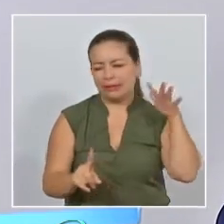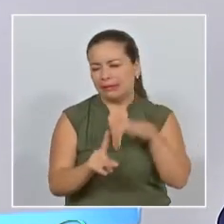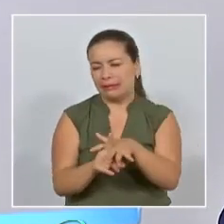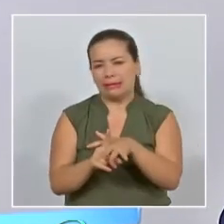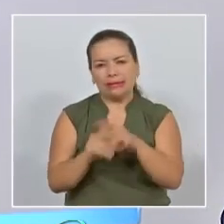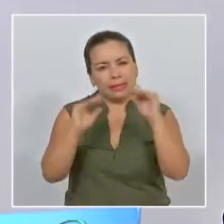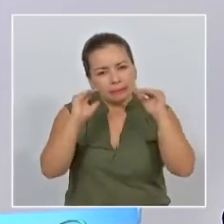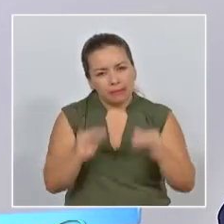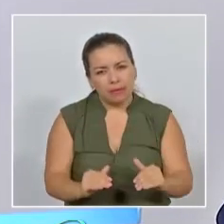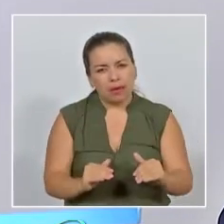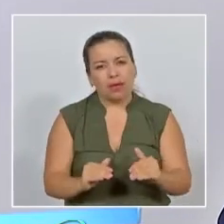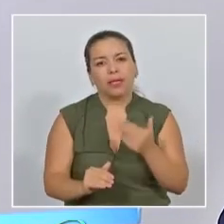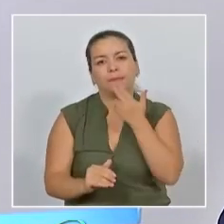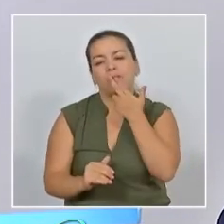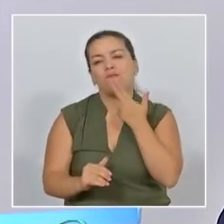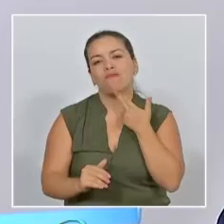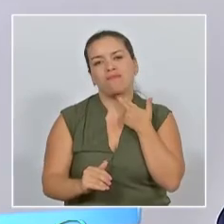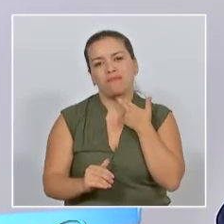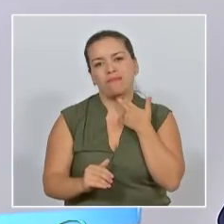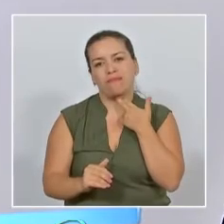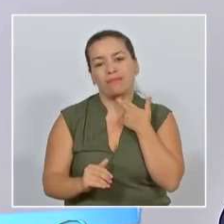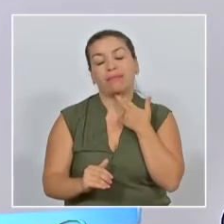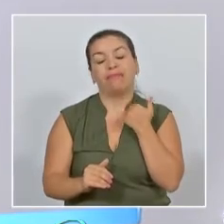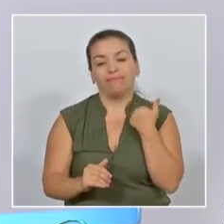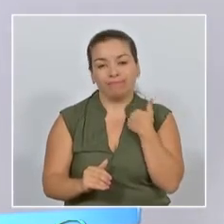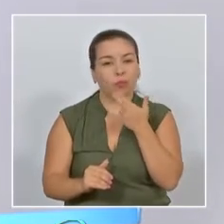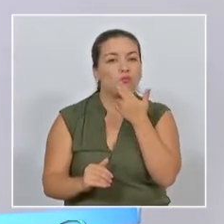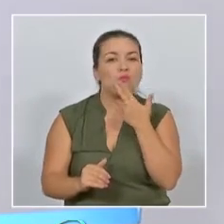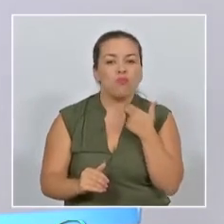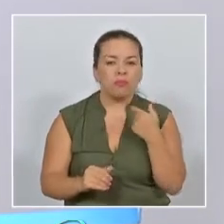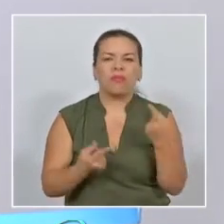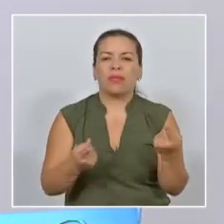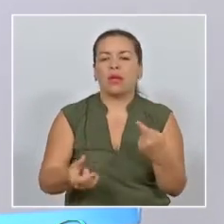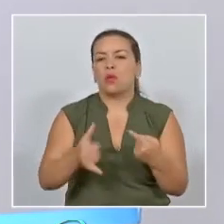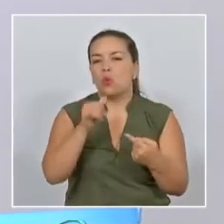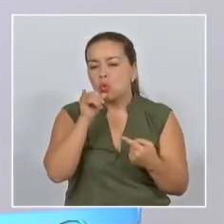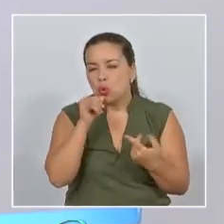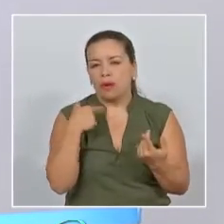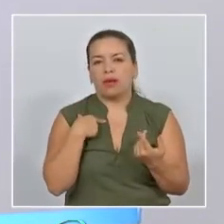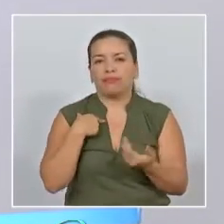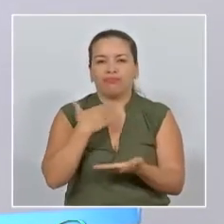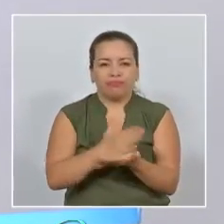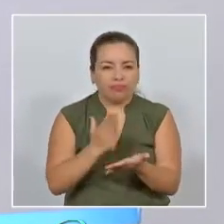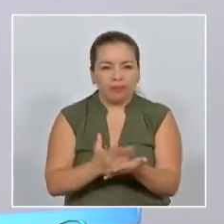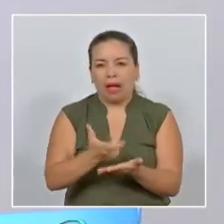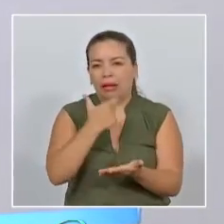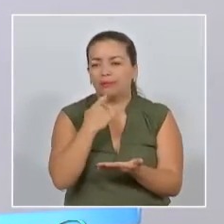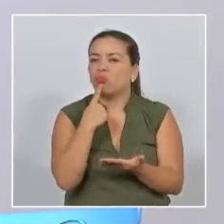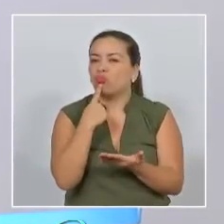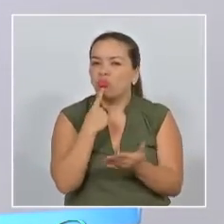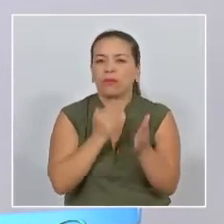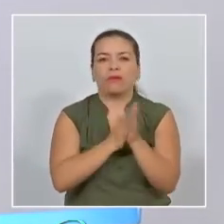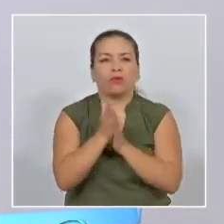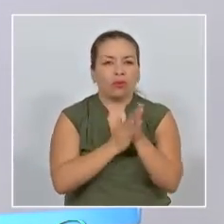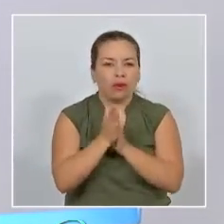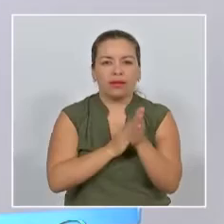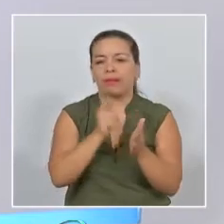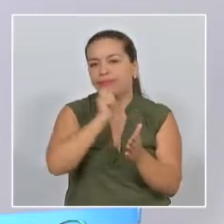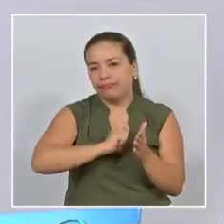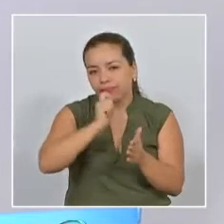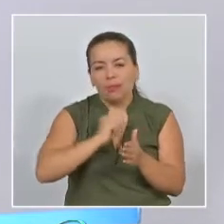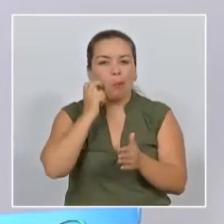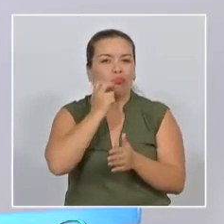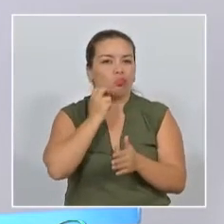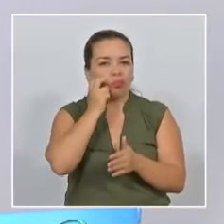con las defensas? El azúcar. ¿Y qué es azúcar? Gaseosas, pasteles, galletas, bombones, chocolatinas, helados,